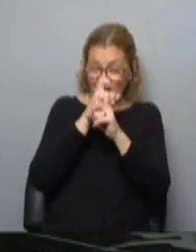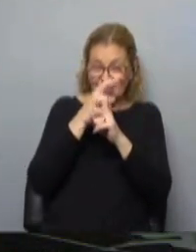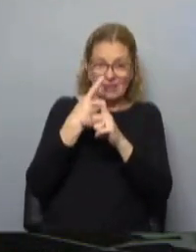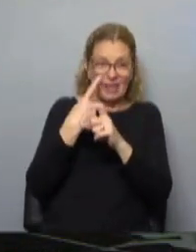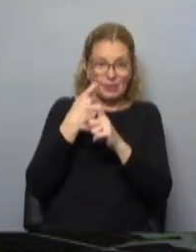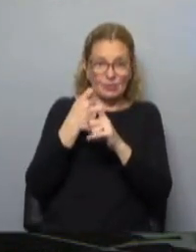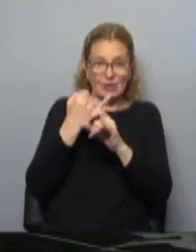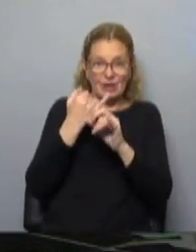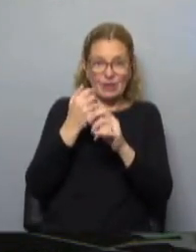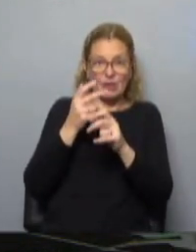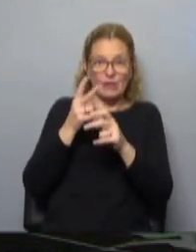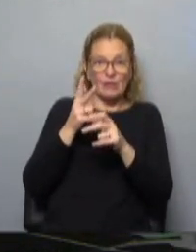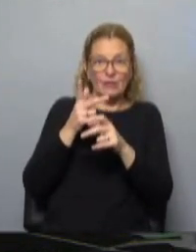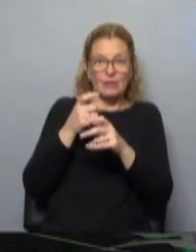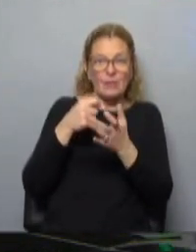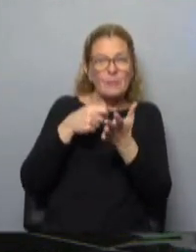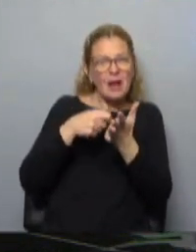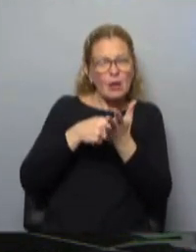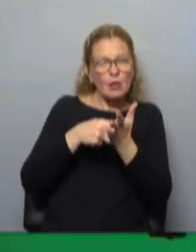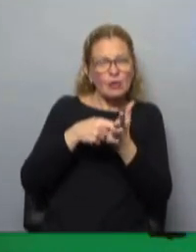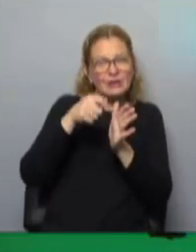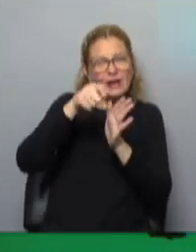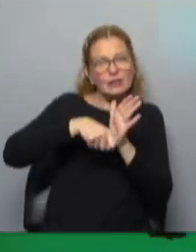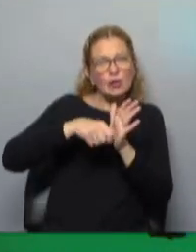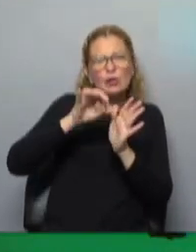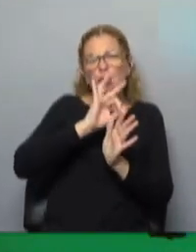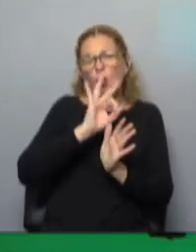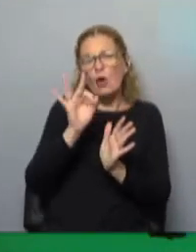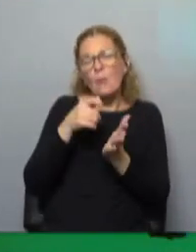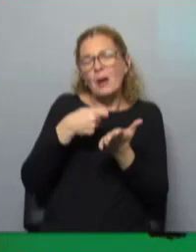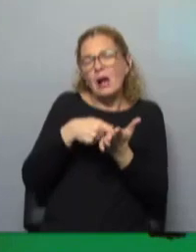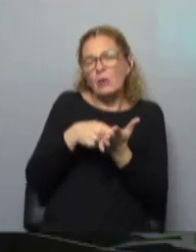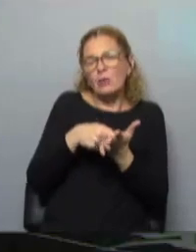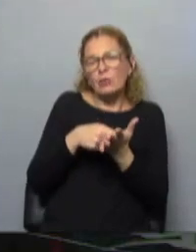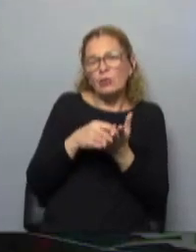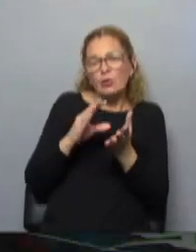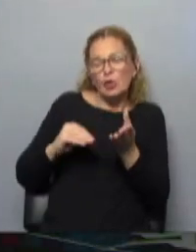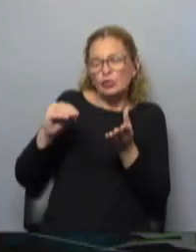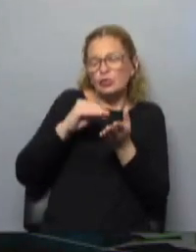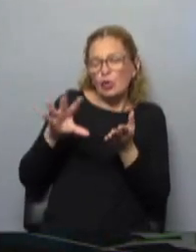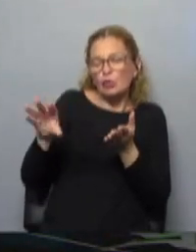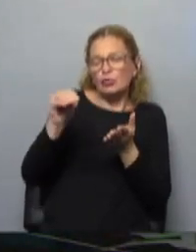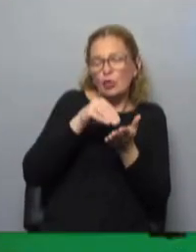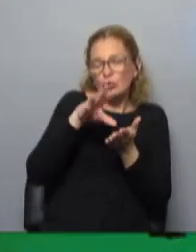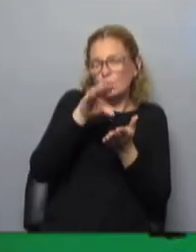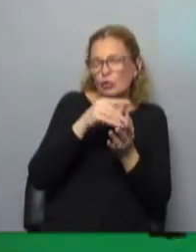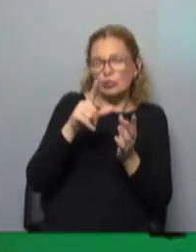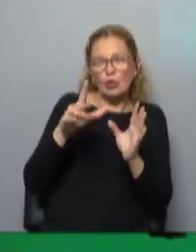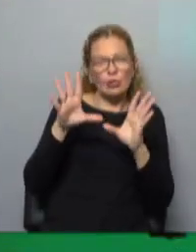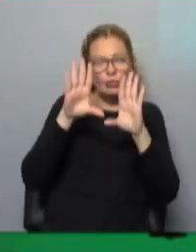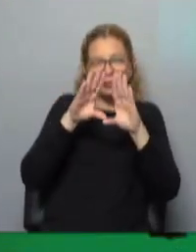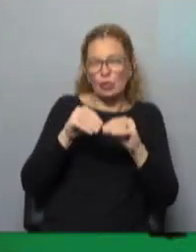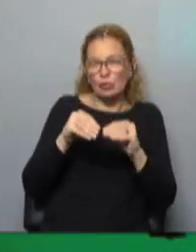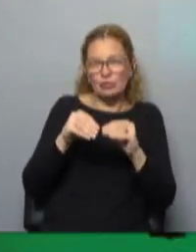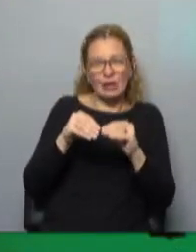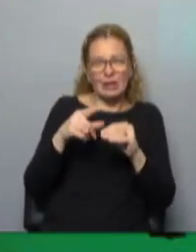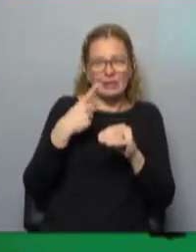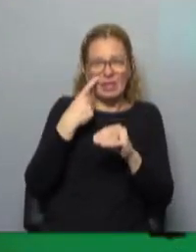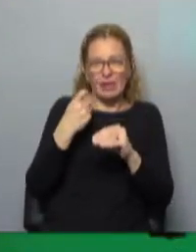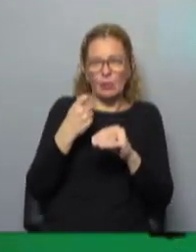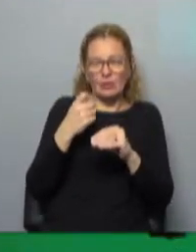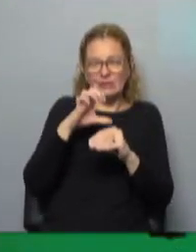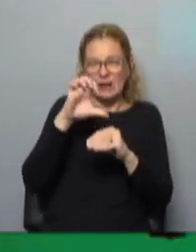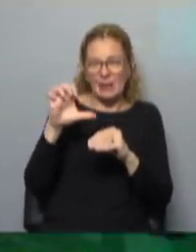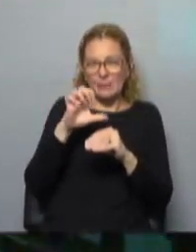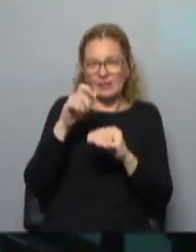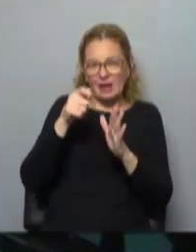es justamente la informalidad incida medio de pago el ies electrónico o era un objeto o sea que en ese sentido también está captado lo a lo que